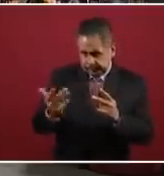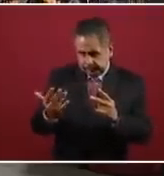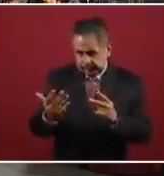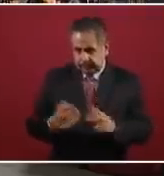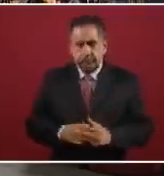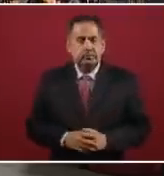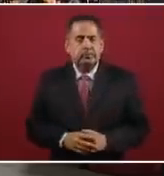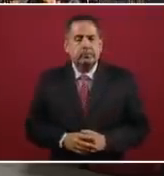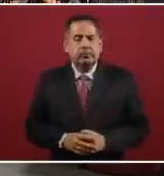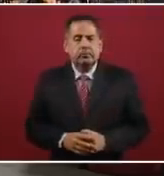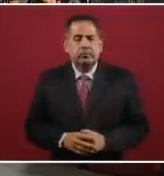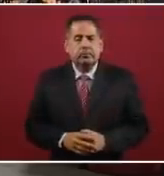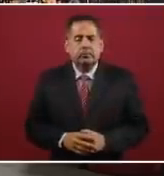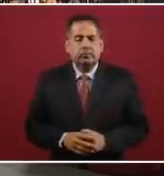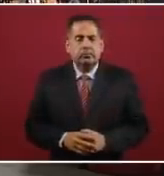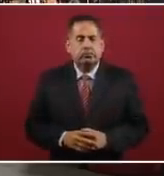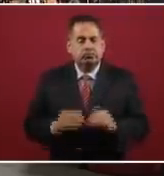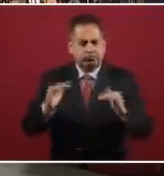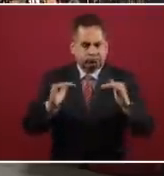Vamos a, para equilibrar,